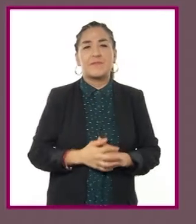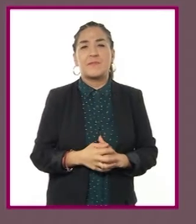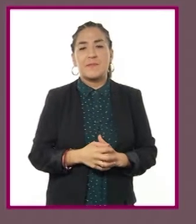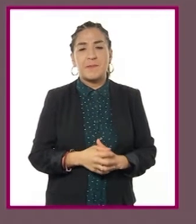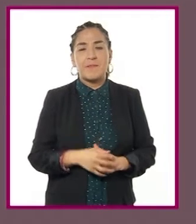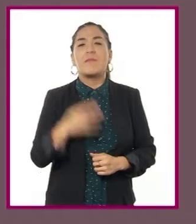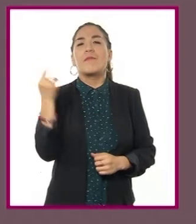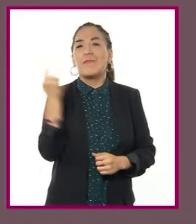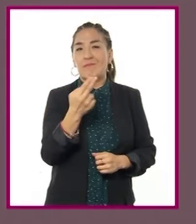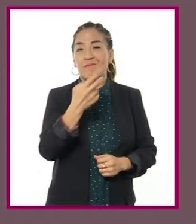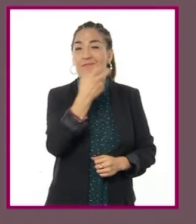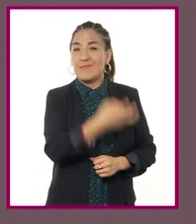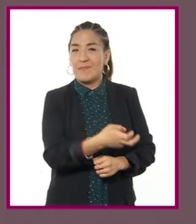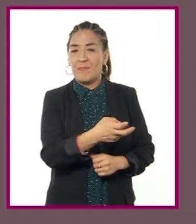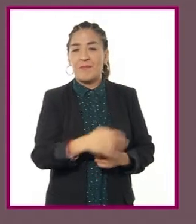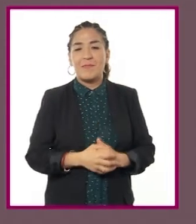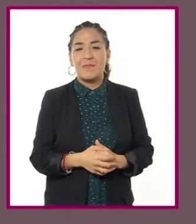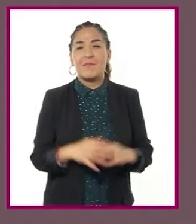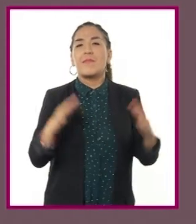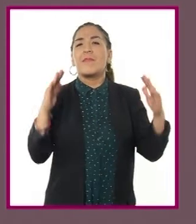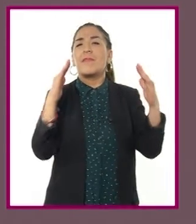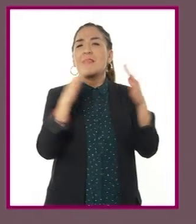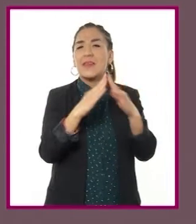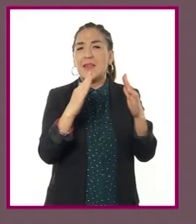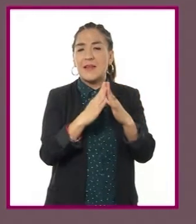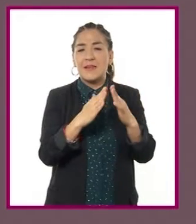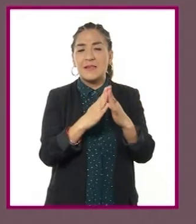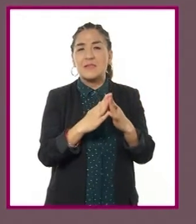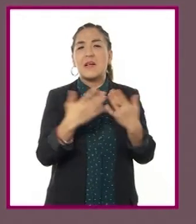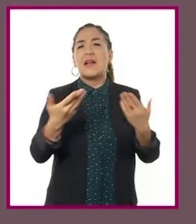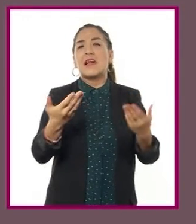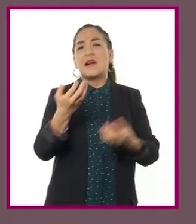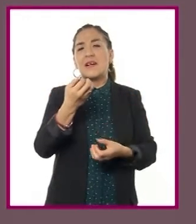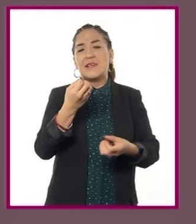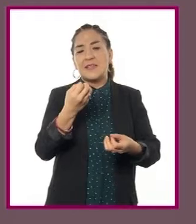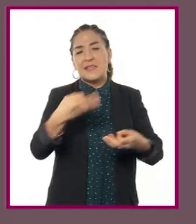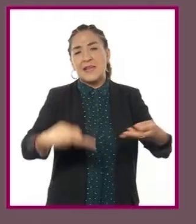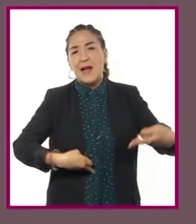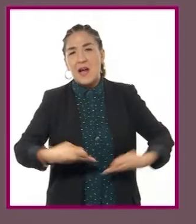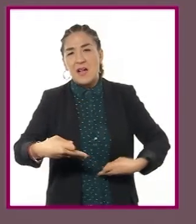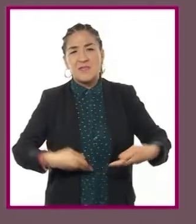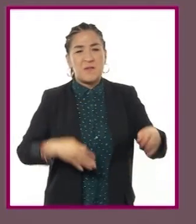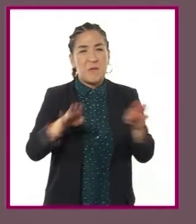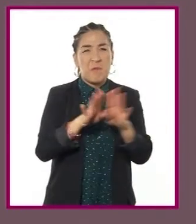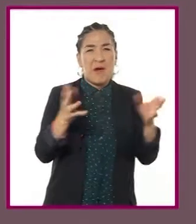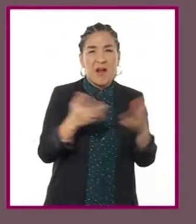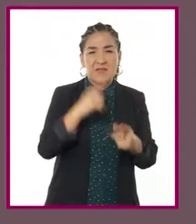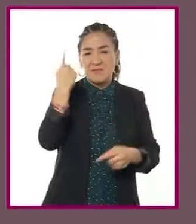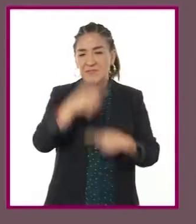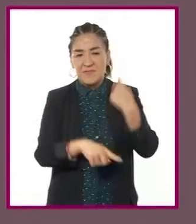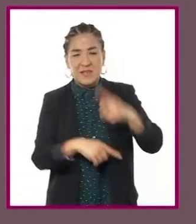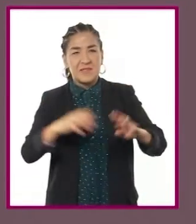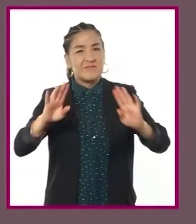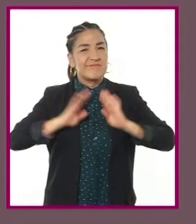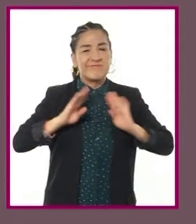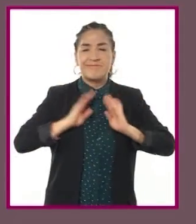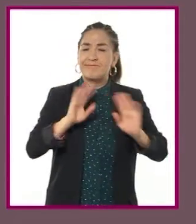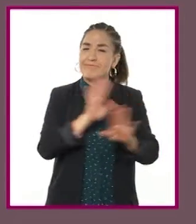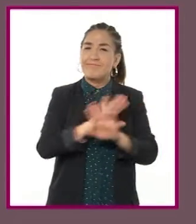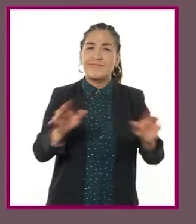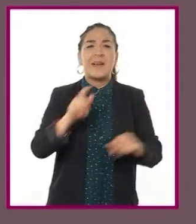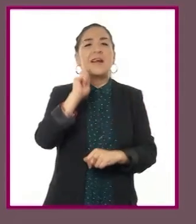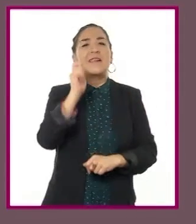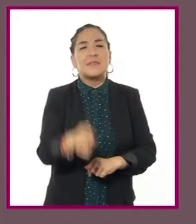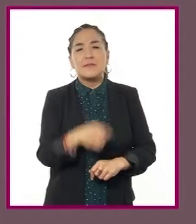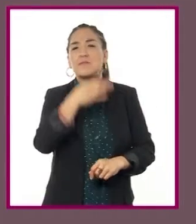Es precisamente eso, una casa, no un teatro de operaciones militares. En particular,